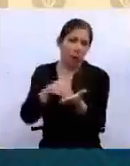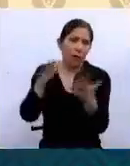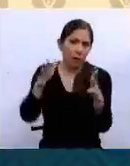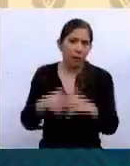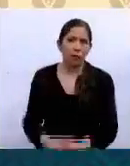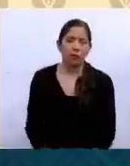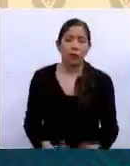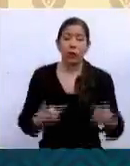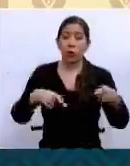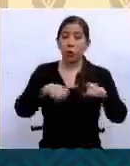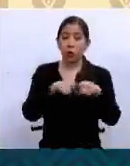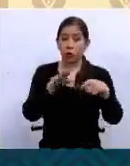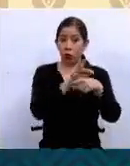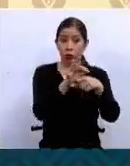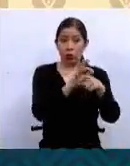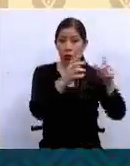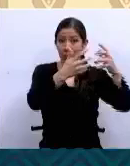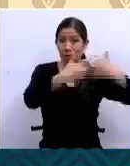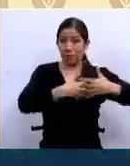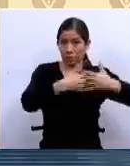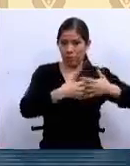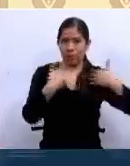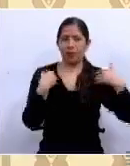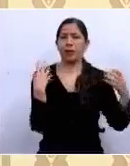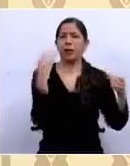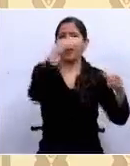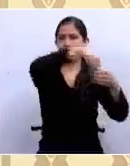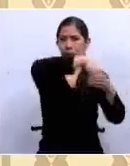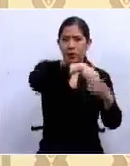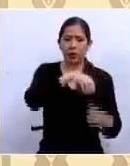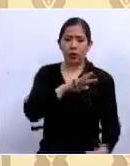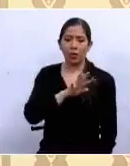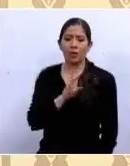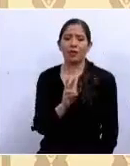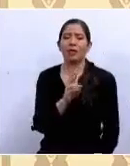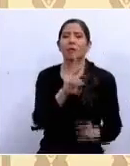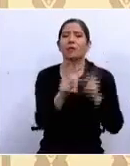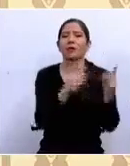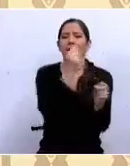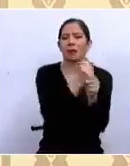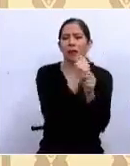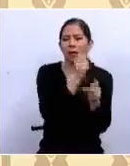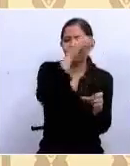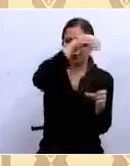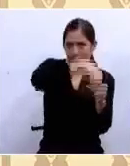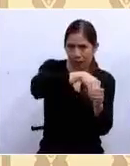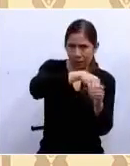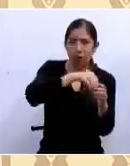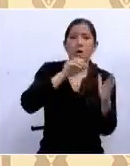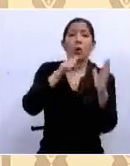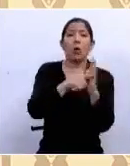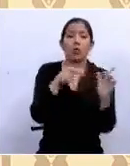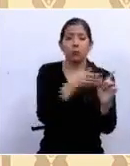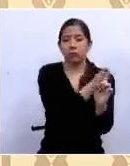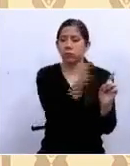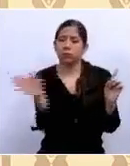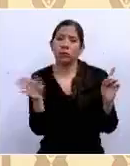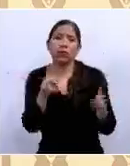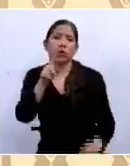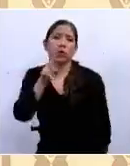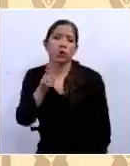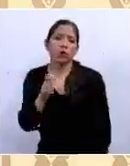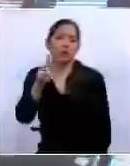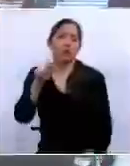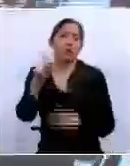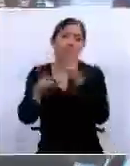trabajar 46 empleos directos y 220 indirectos durante ya la operación o el periodo